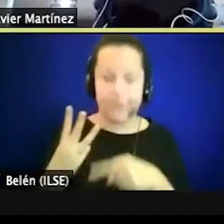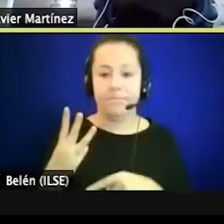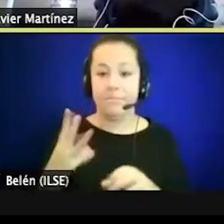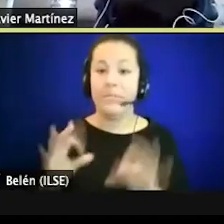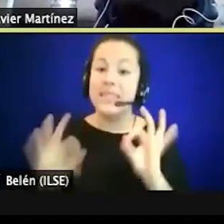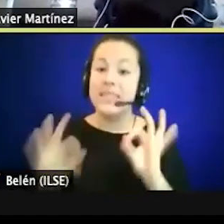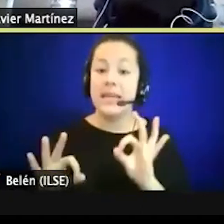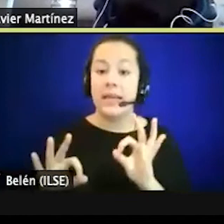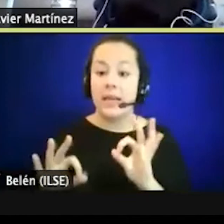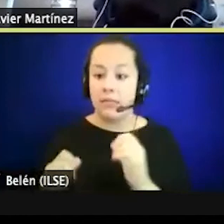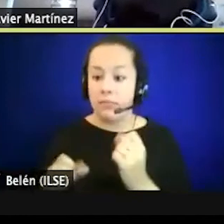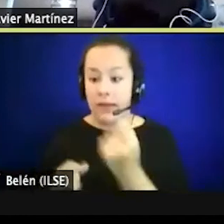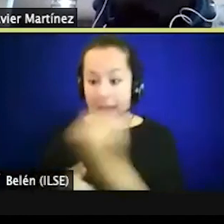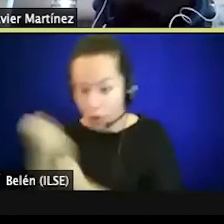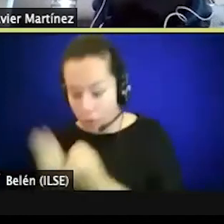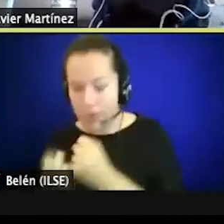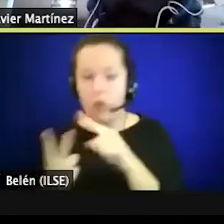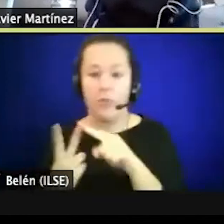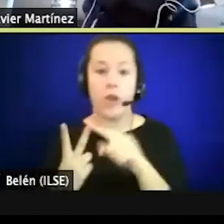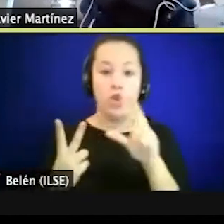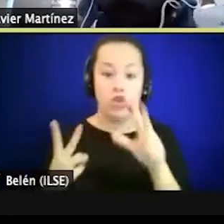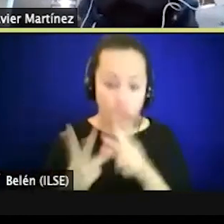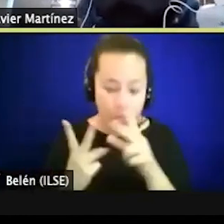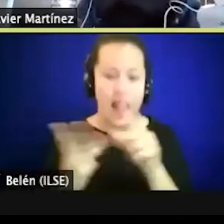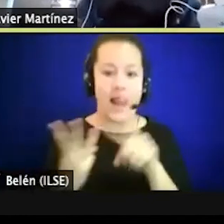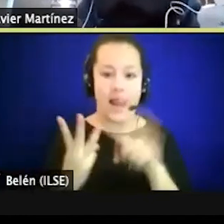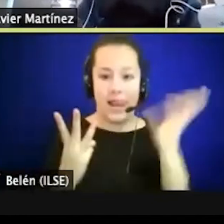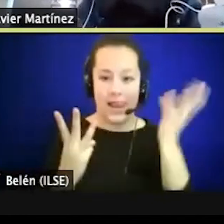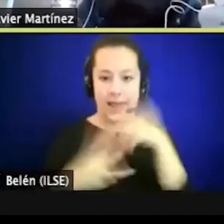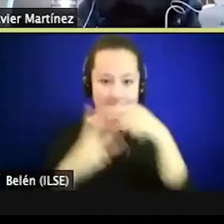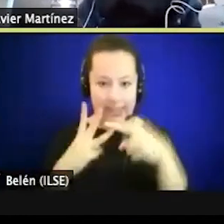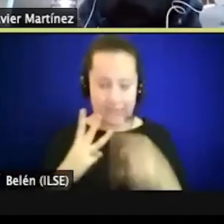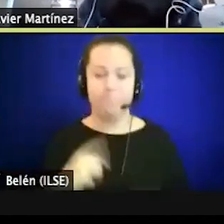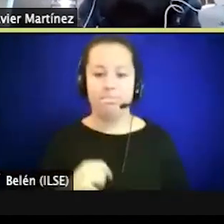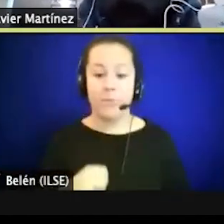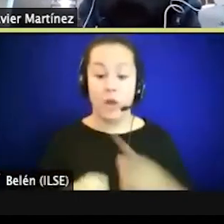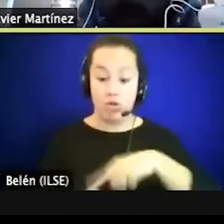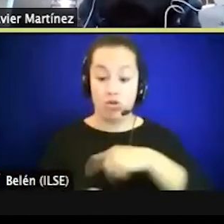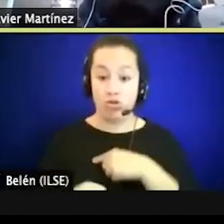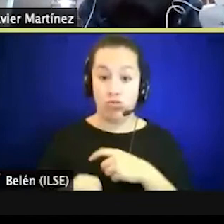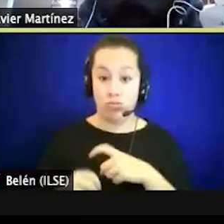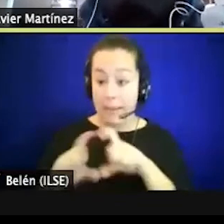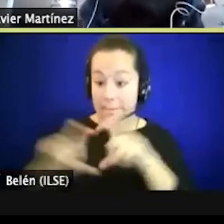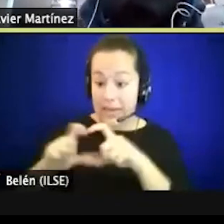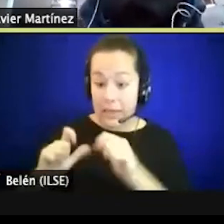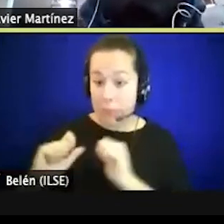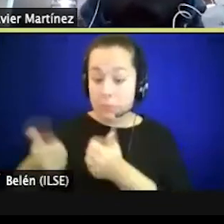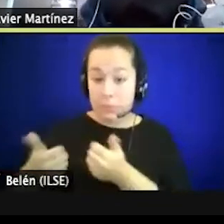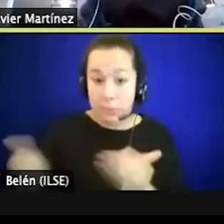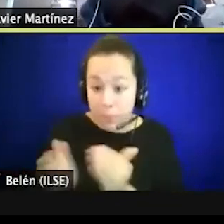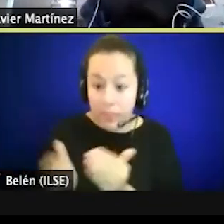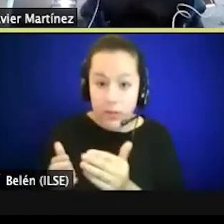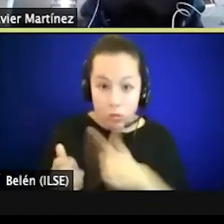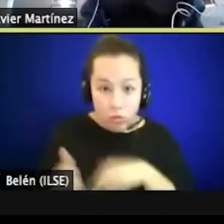impacto social y en impacto medioambiental. Al acelerar startups, nosotros lo que aceleramos son proyectos generalmente con base